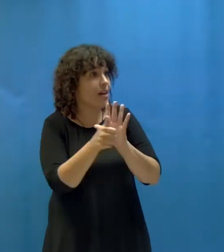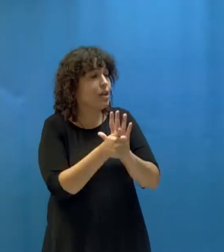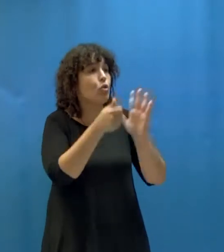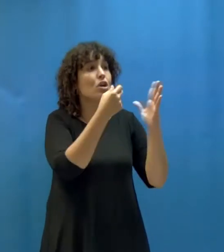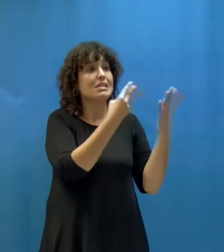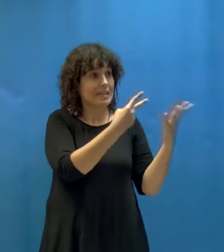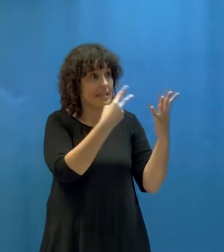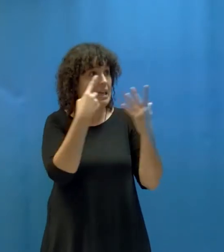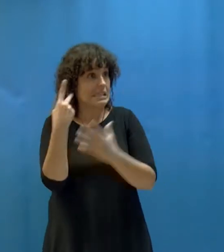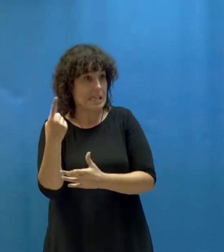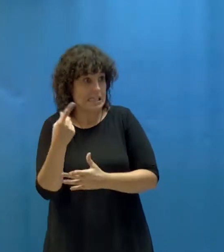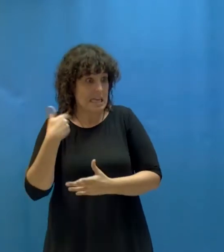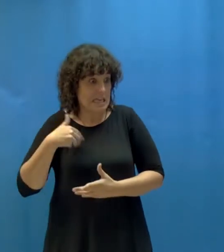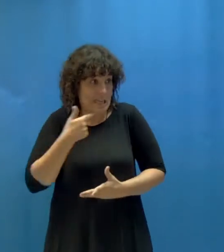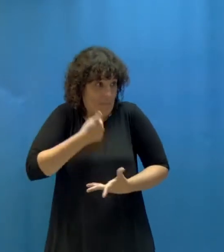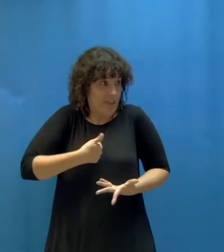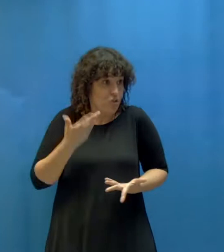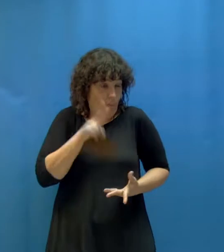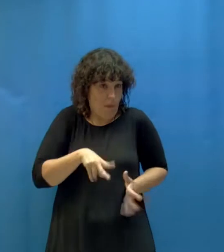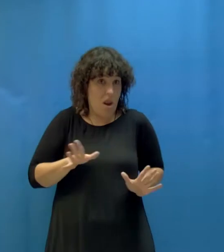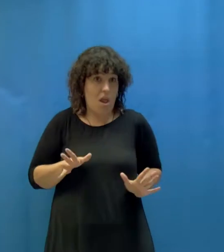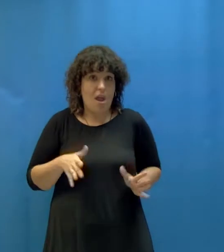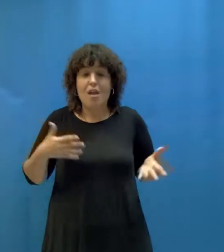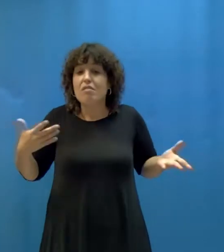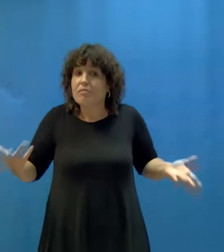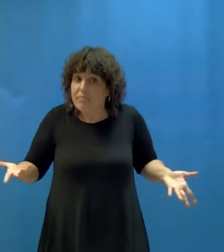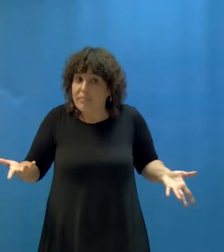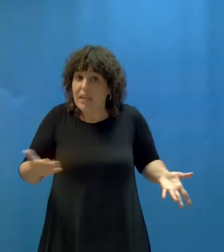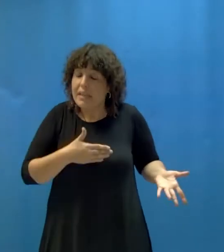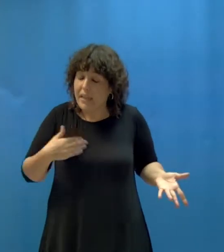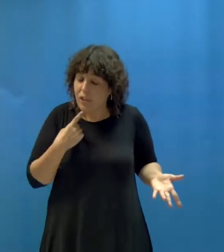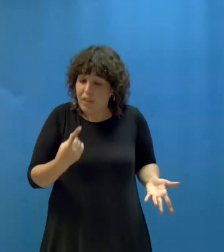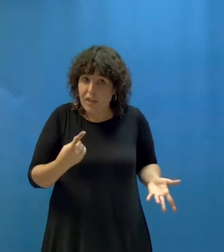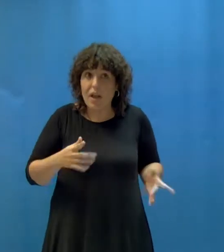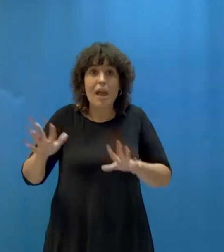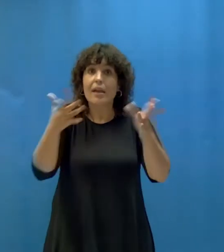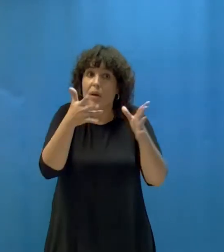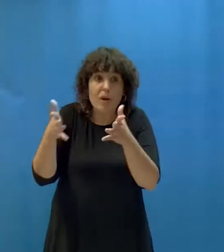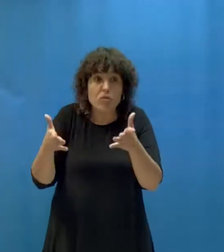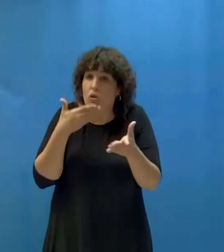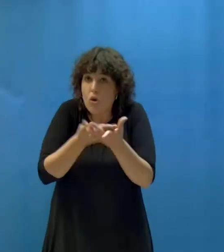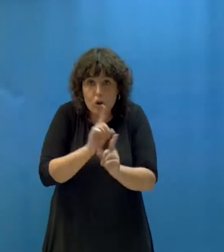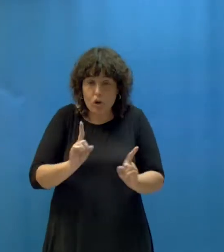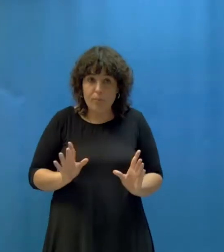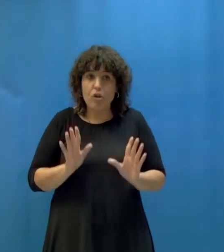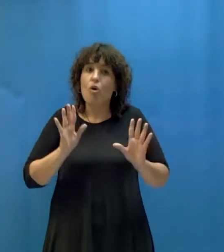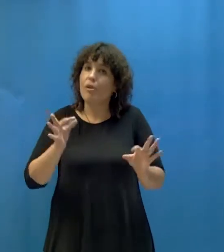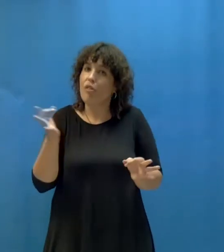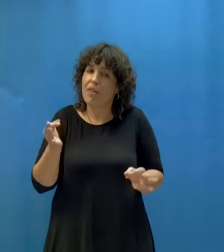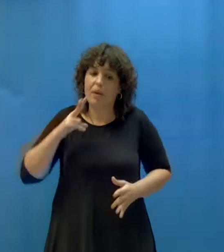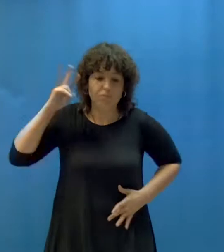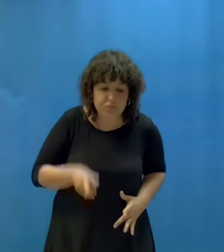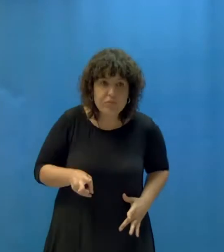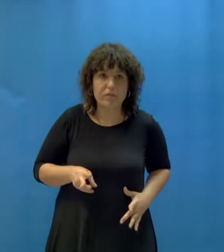explicar también. Pues bueno, yo lo que sí que he de decir es que el aplauso no lo voy a pedir, pero me tienen que reconocer que sería muy,